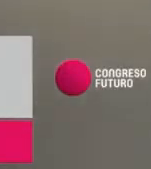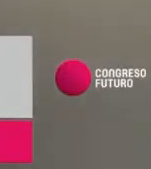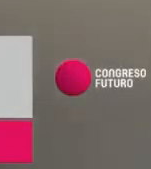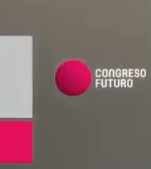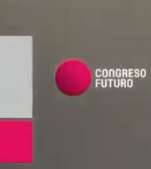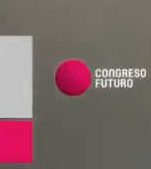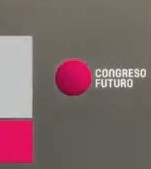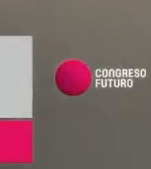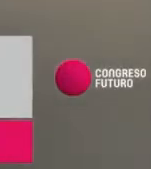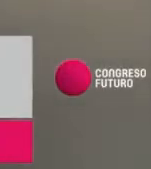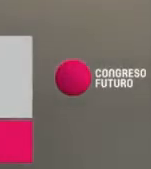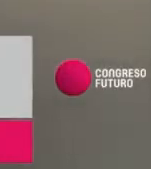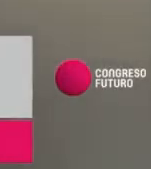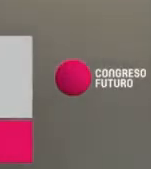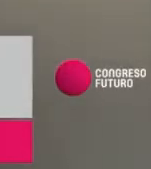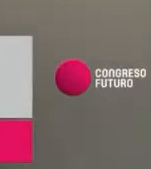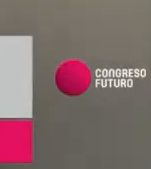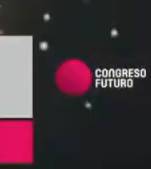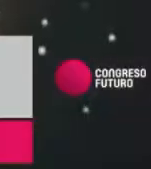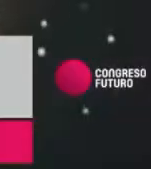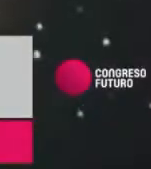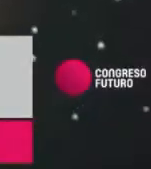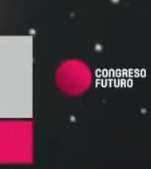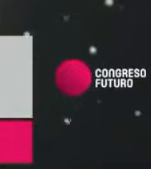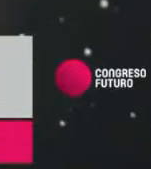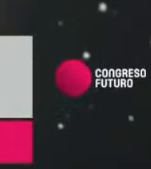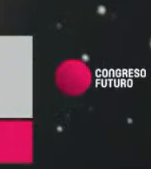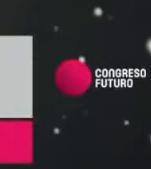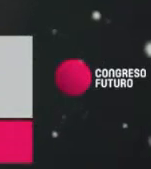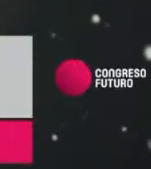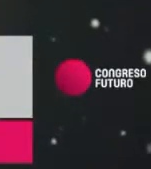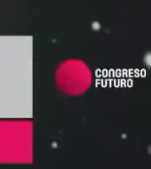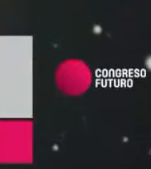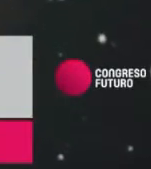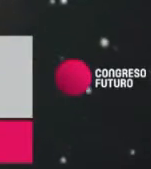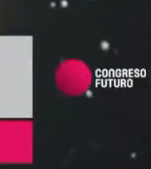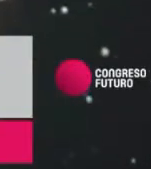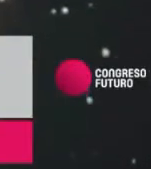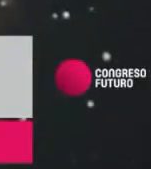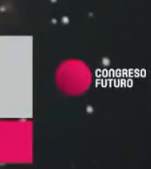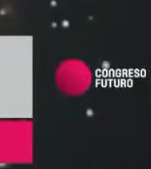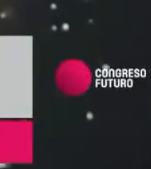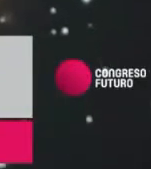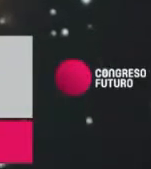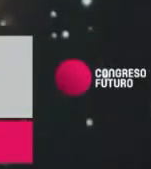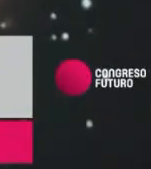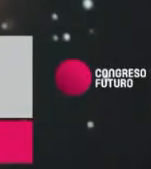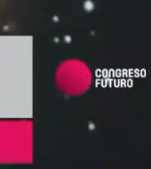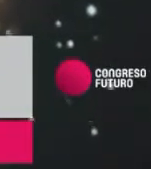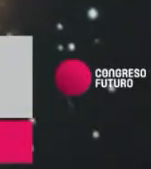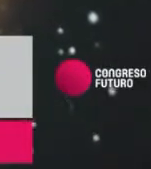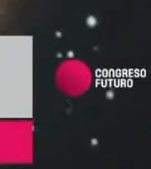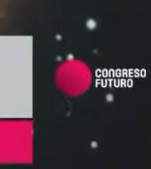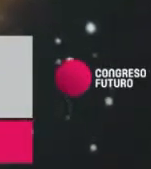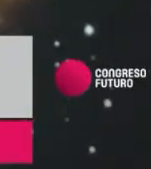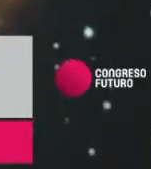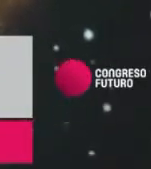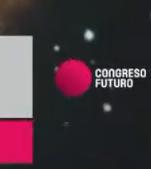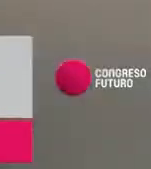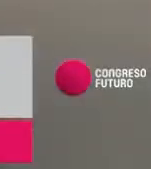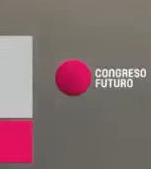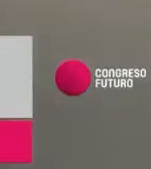extraordinaria. Hemos hecho 2 versiones para niños, niñas de 8 o 10 años, que se acercan a mí y me dicen: uy, yo quiero ser astrónoma cuando